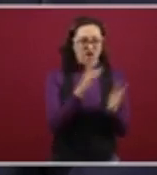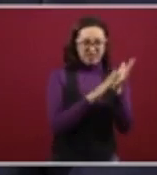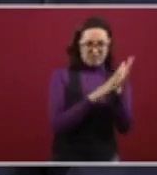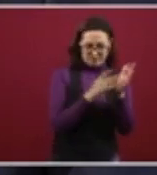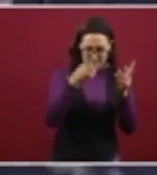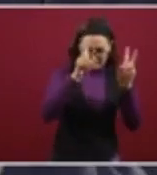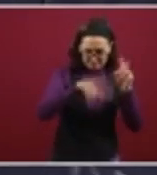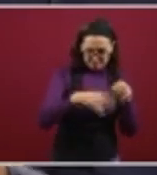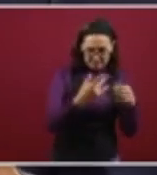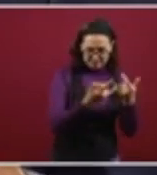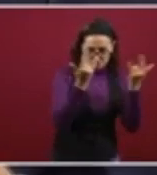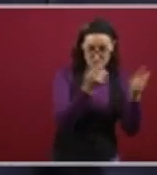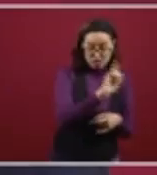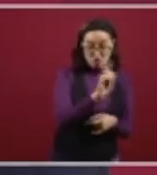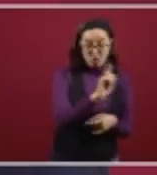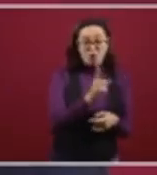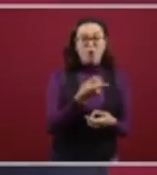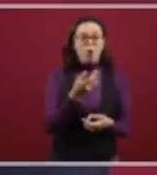Entonces,